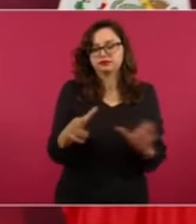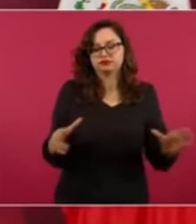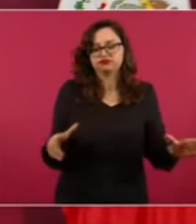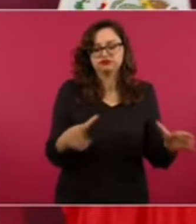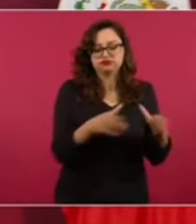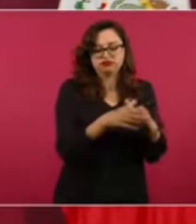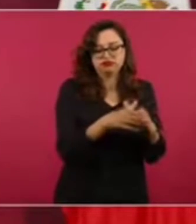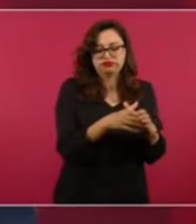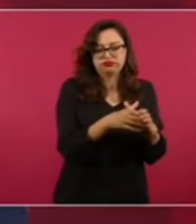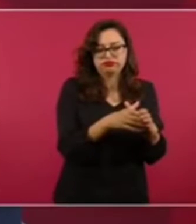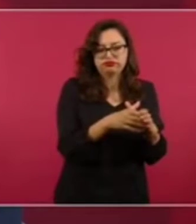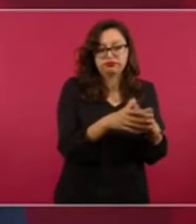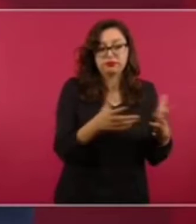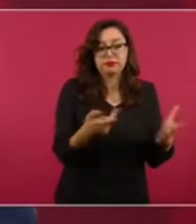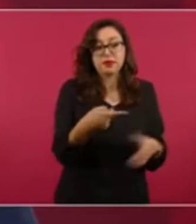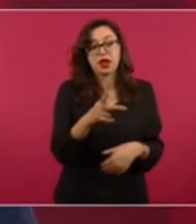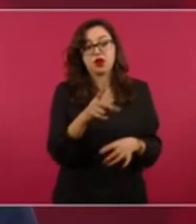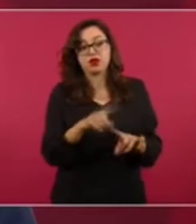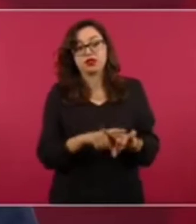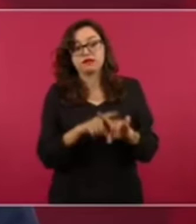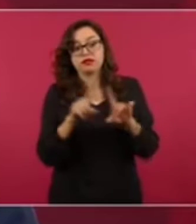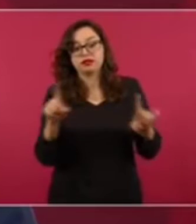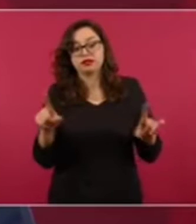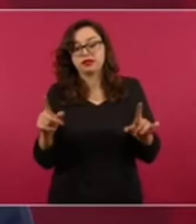La democracia es el gobierno del pueblo,